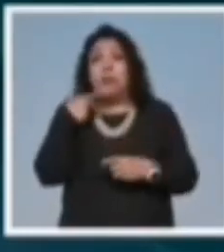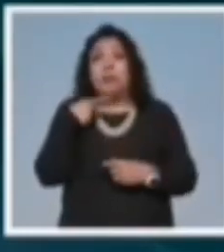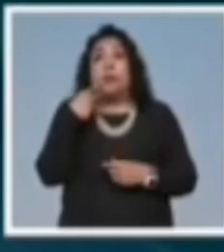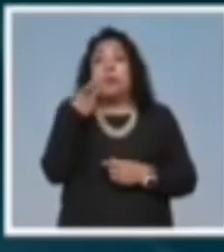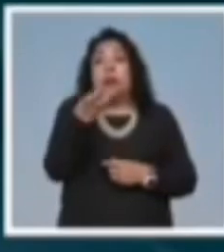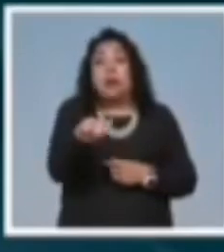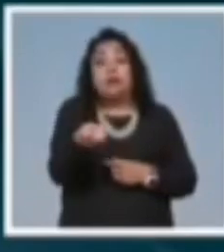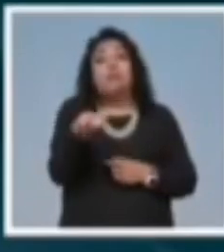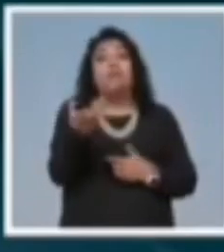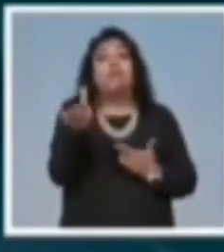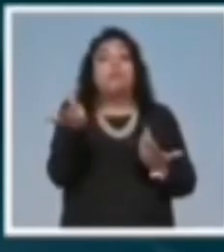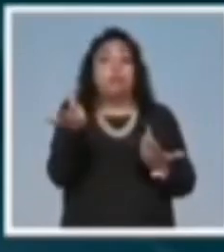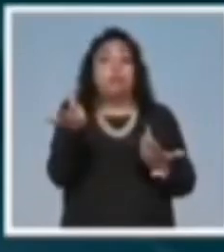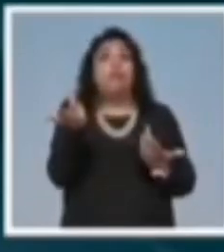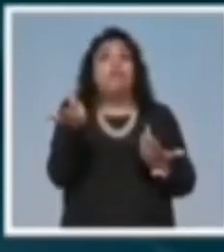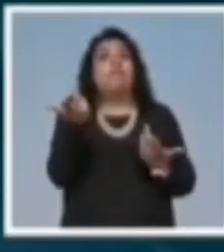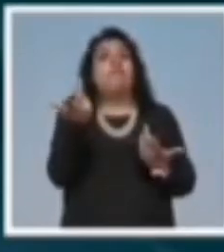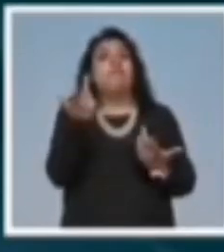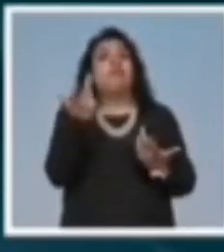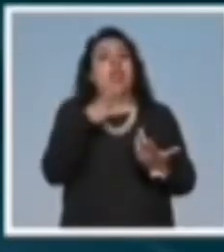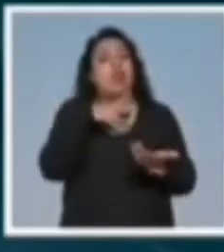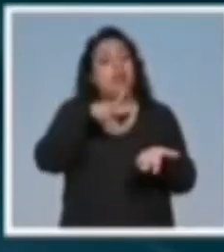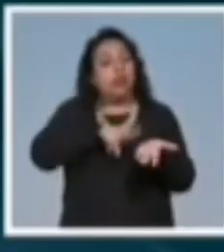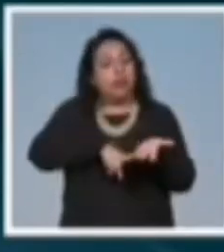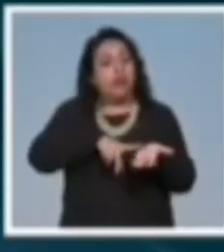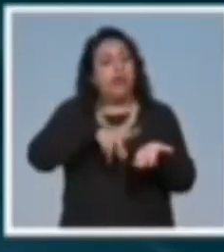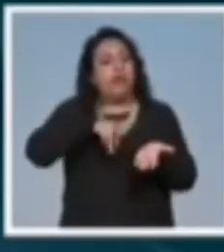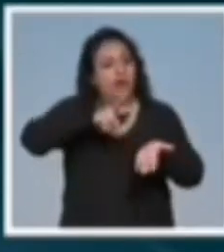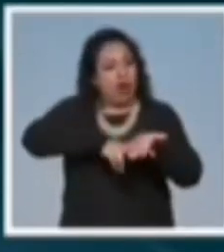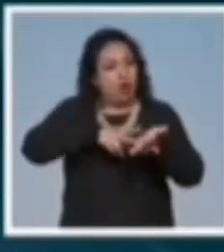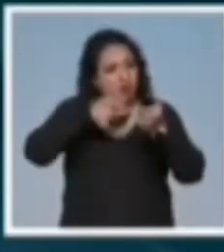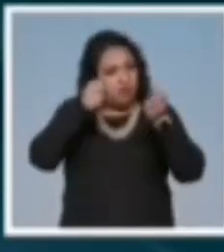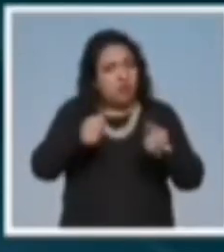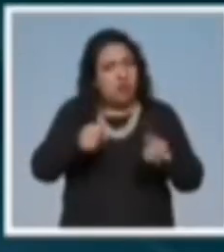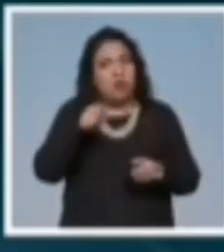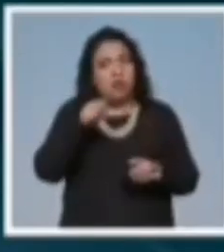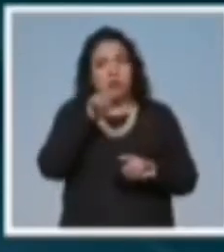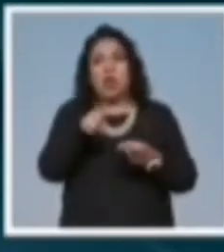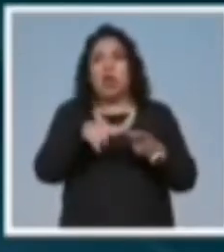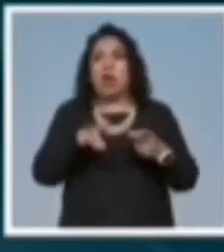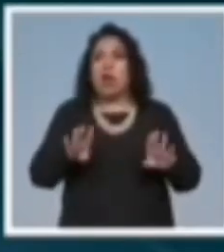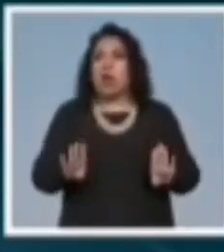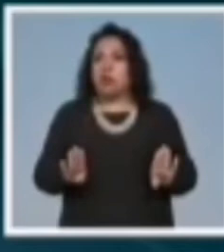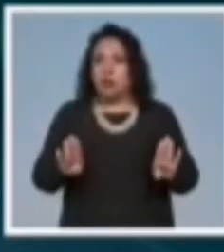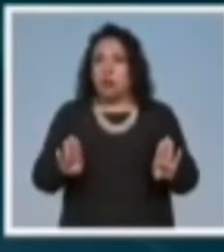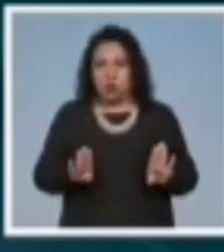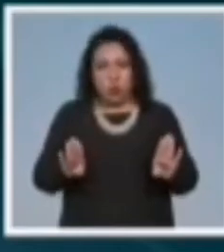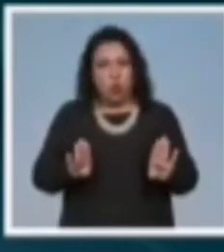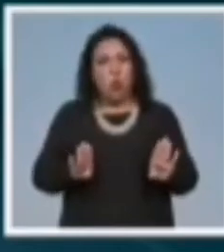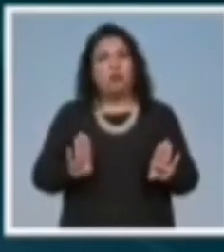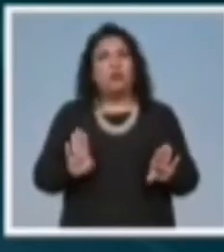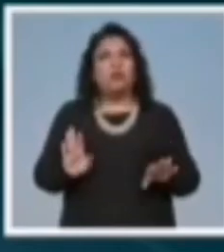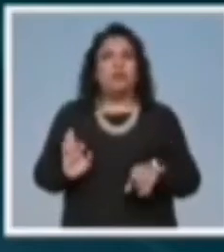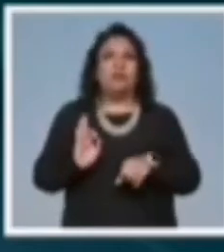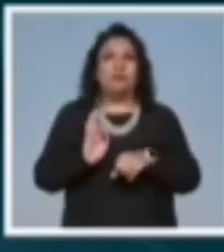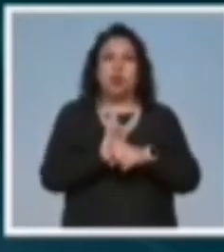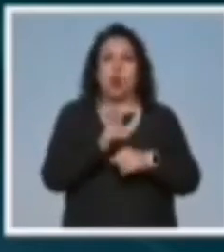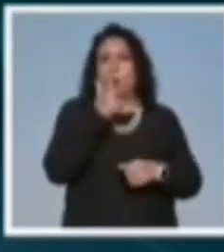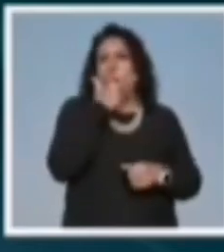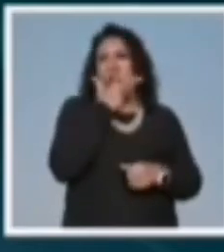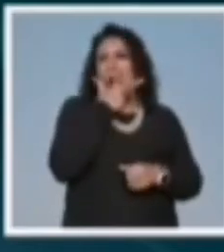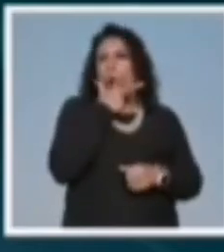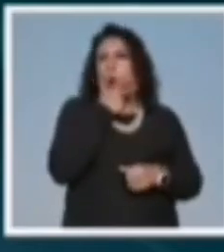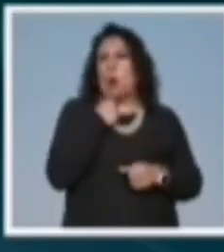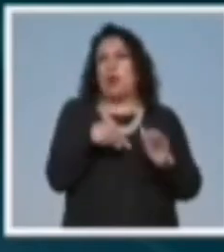sido una forma en la que se afirman valores y actitudes que reafirman esta